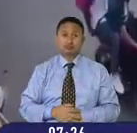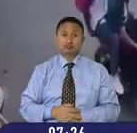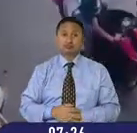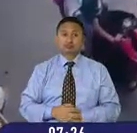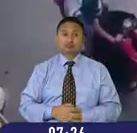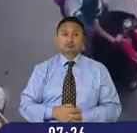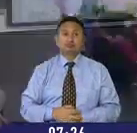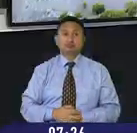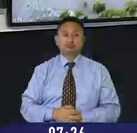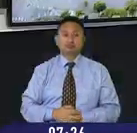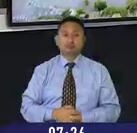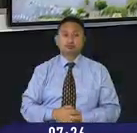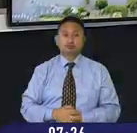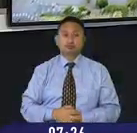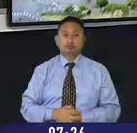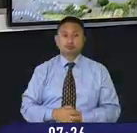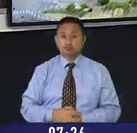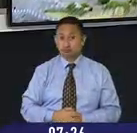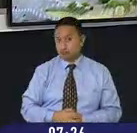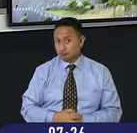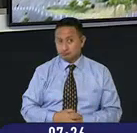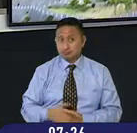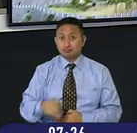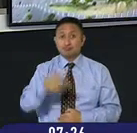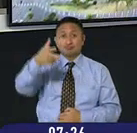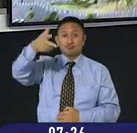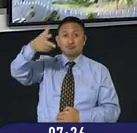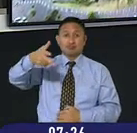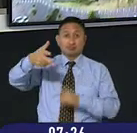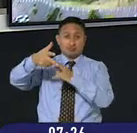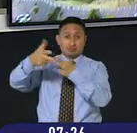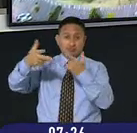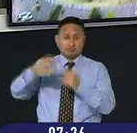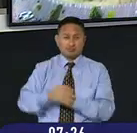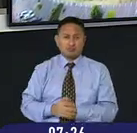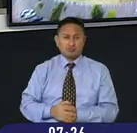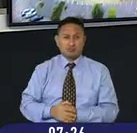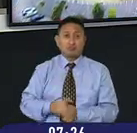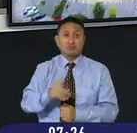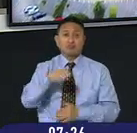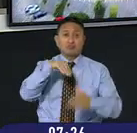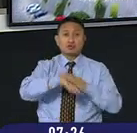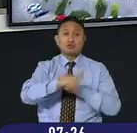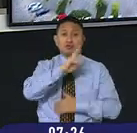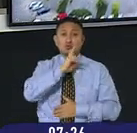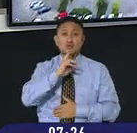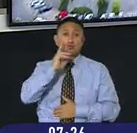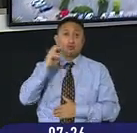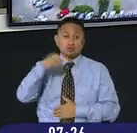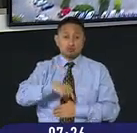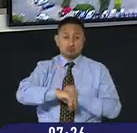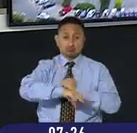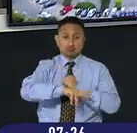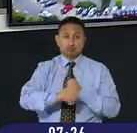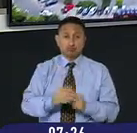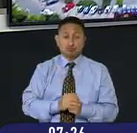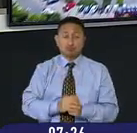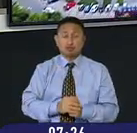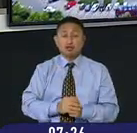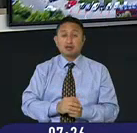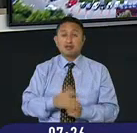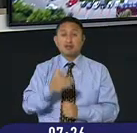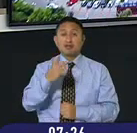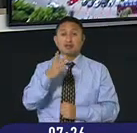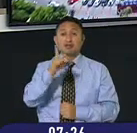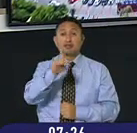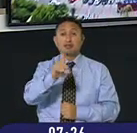Casamen. Una cámara de seguridad captó el asalto a un restaurante ubicado en la vía La Aurora en Daule, allá en el